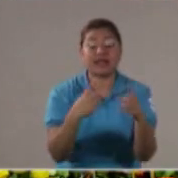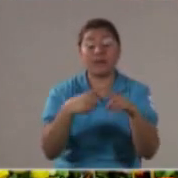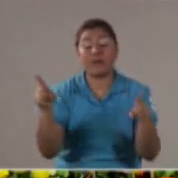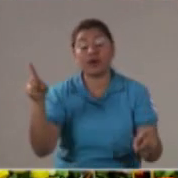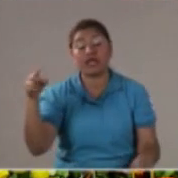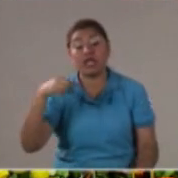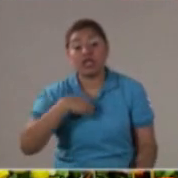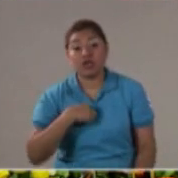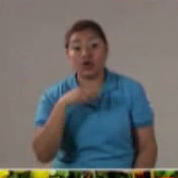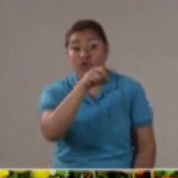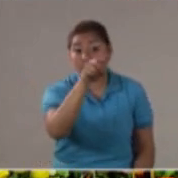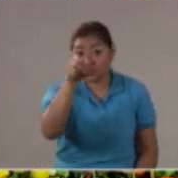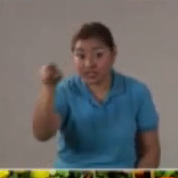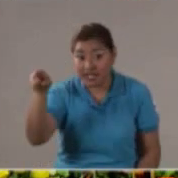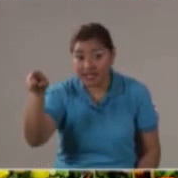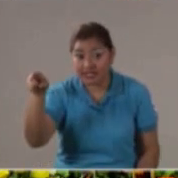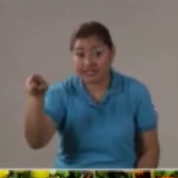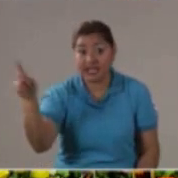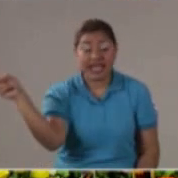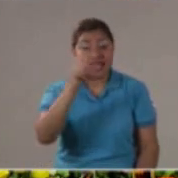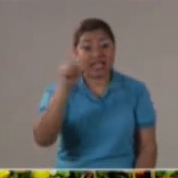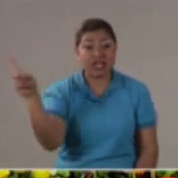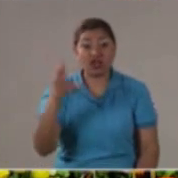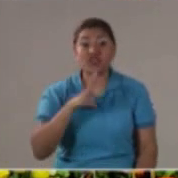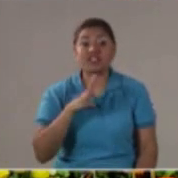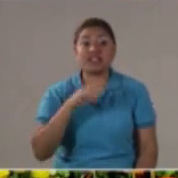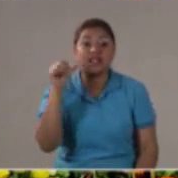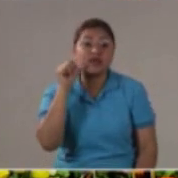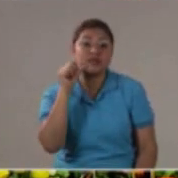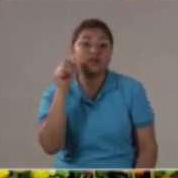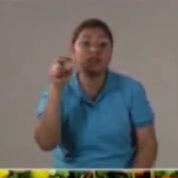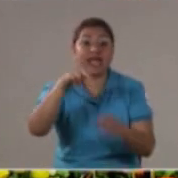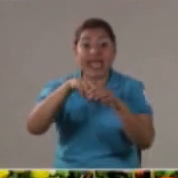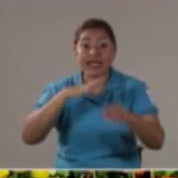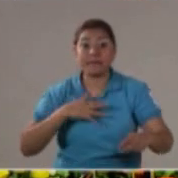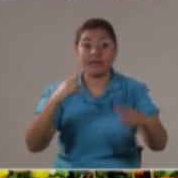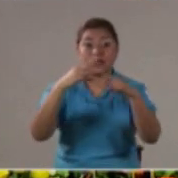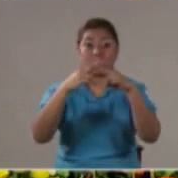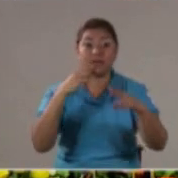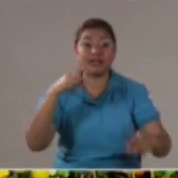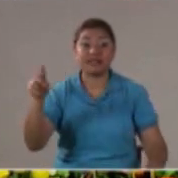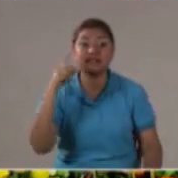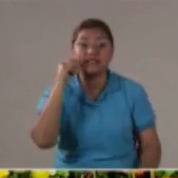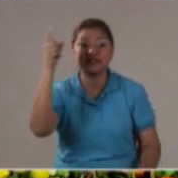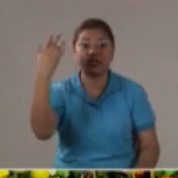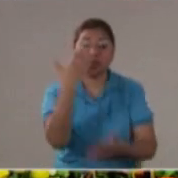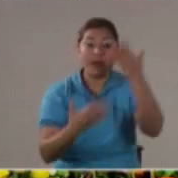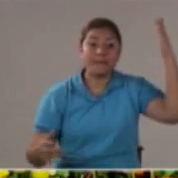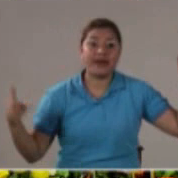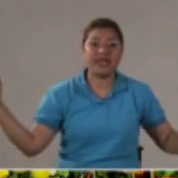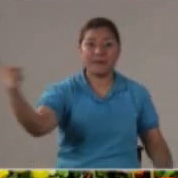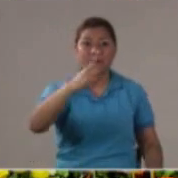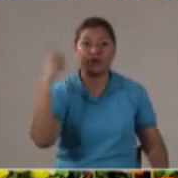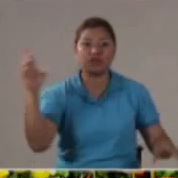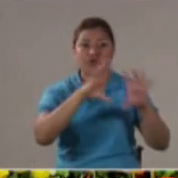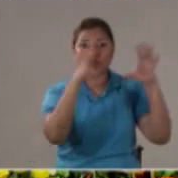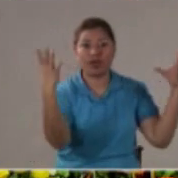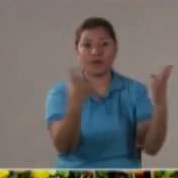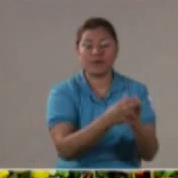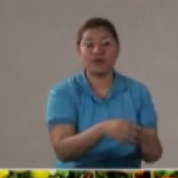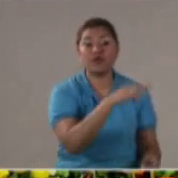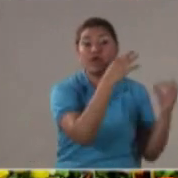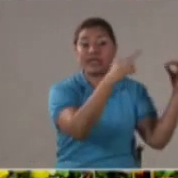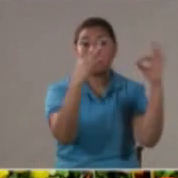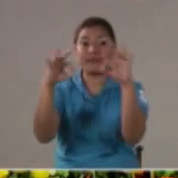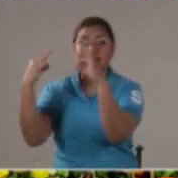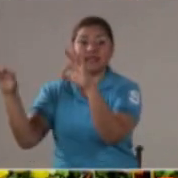tanto, ustedes que no tenían nada de autoridad en mi nombre, dice el Señor, vayan por todo el mundo predicando el